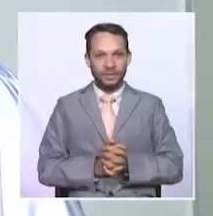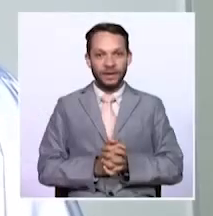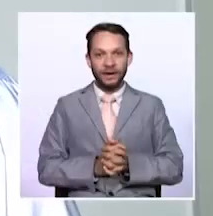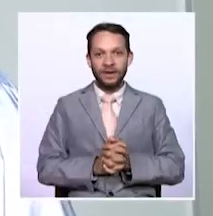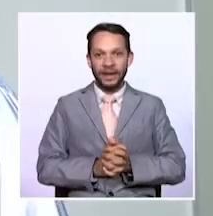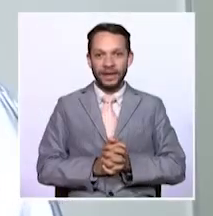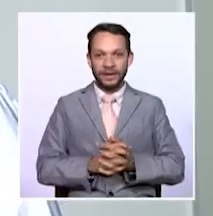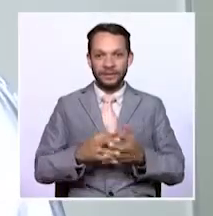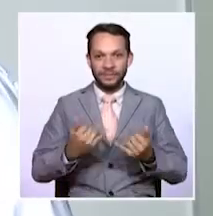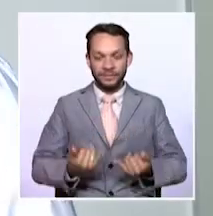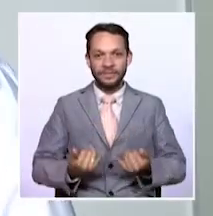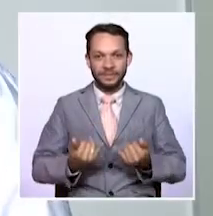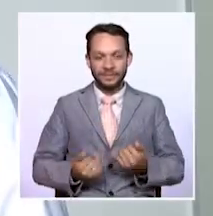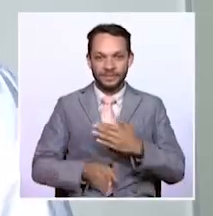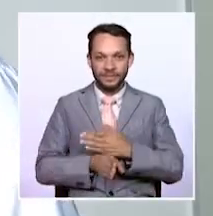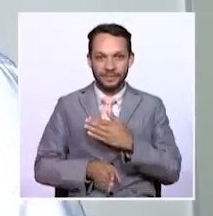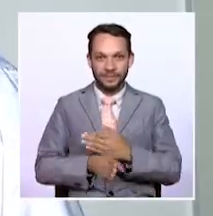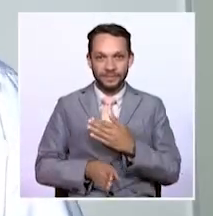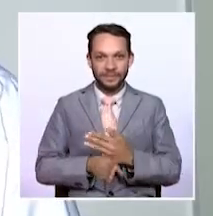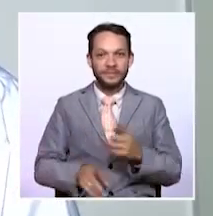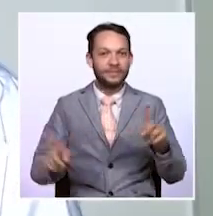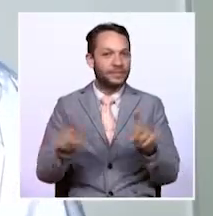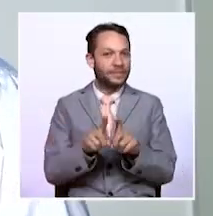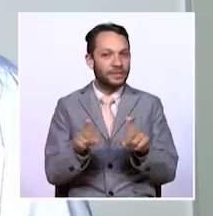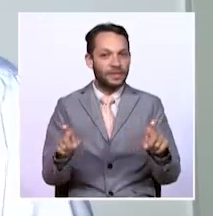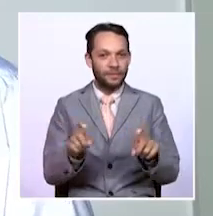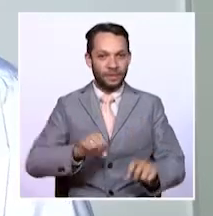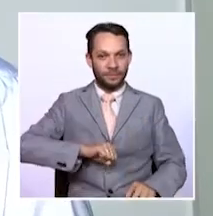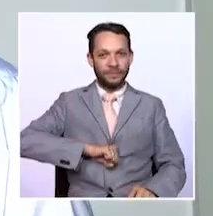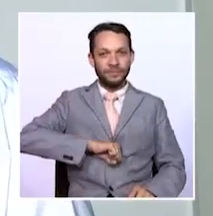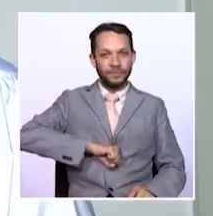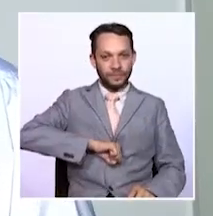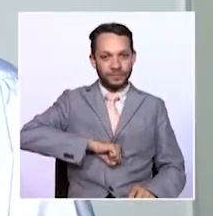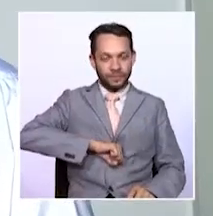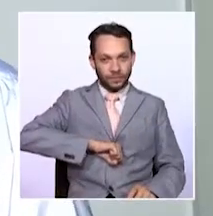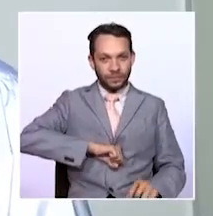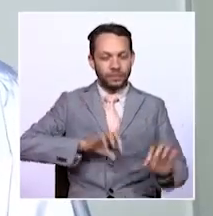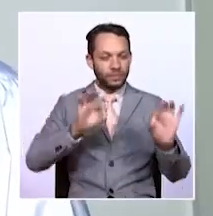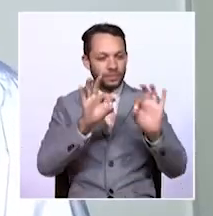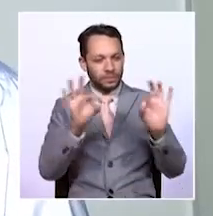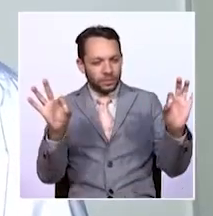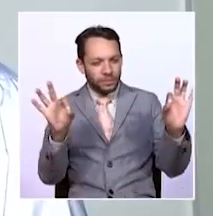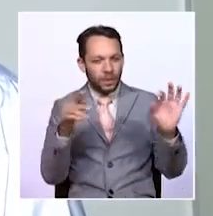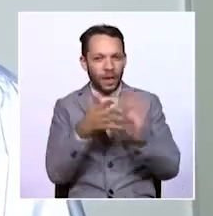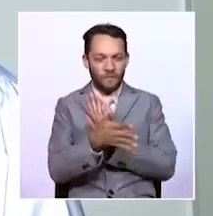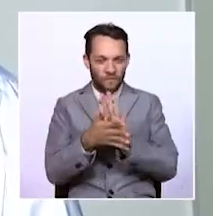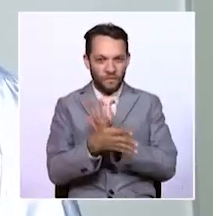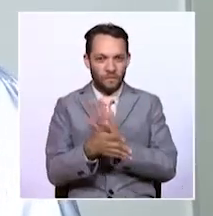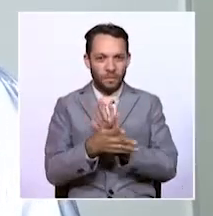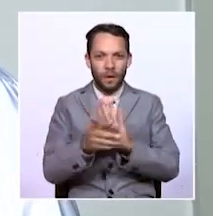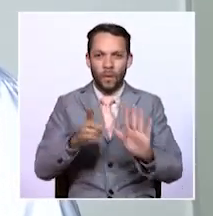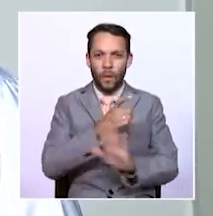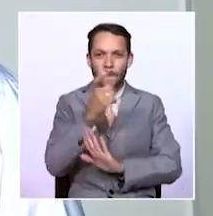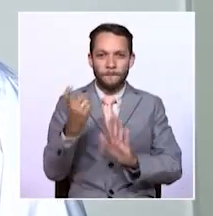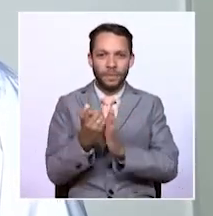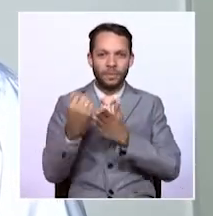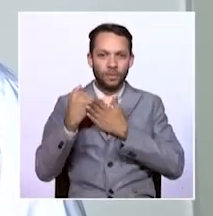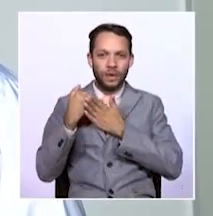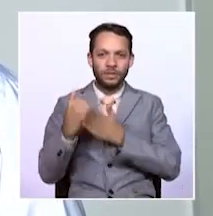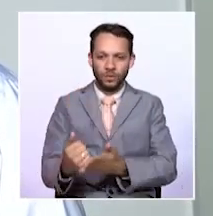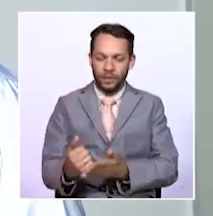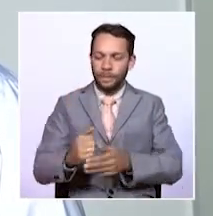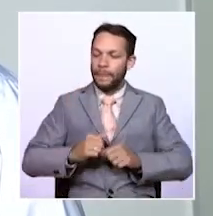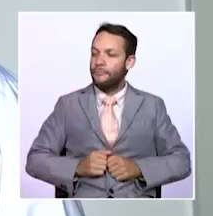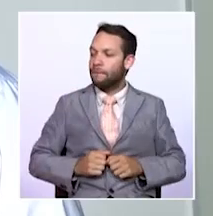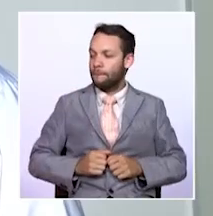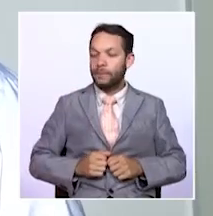Hablamos en anteriores segmentos acerca de la ecografía como un pilar diagnóstico supremamente importante. Ahorita